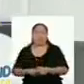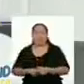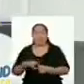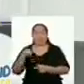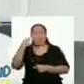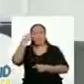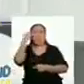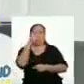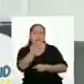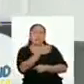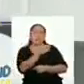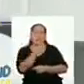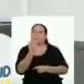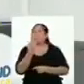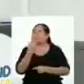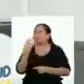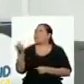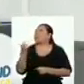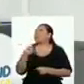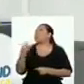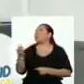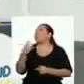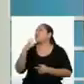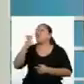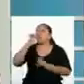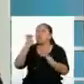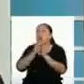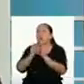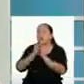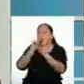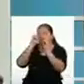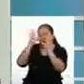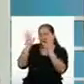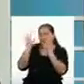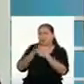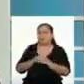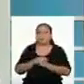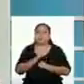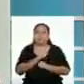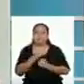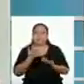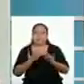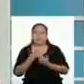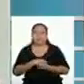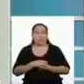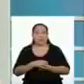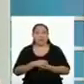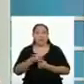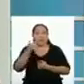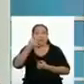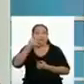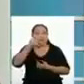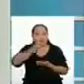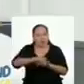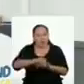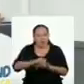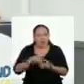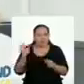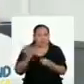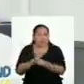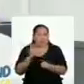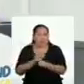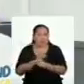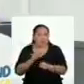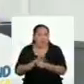¿Y si pones un ejemplo para entender mejor? A ver, ¿te ha pasado que la memoria de tu celular a veces se llena?